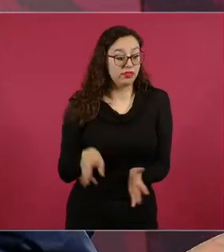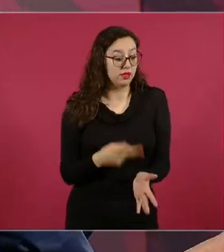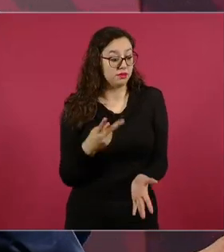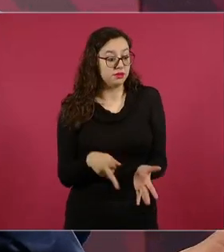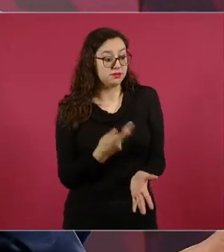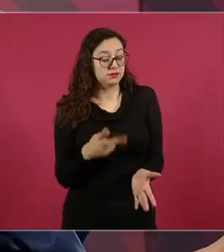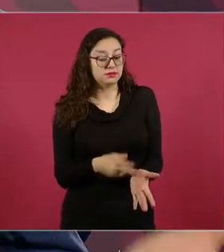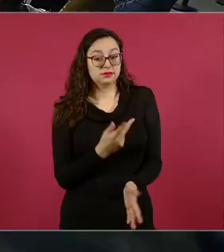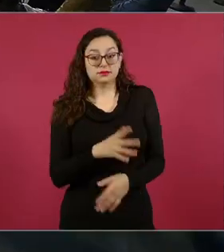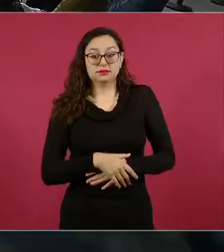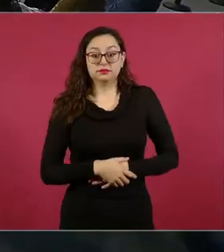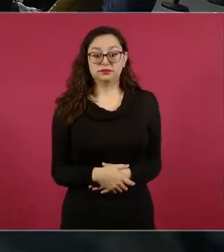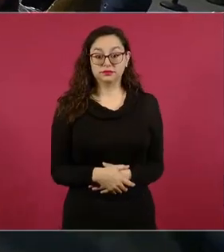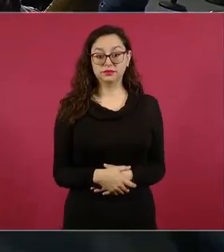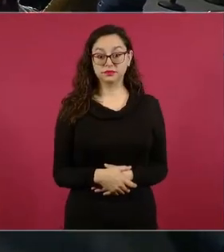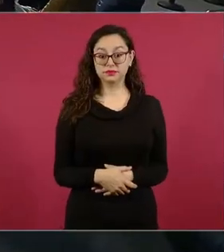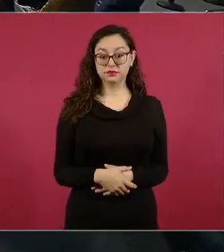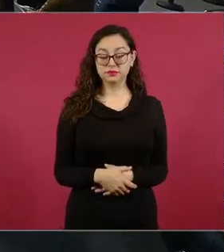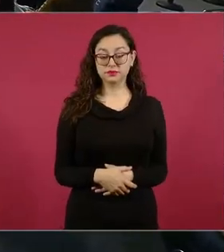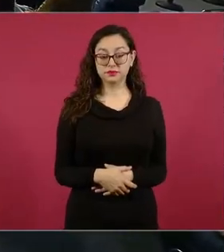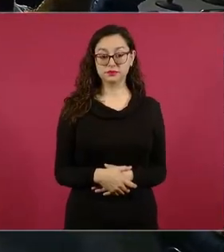preguntas.